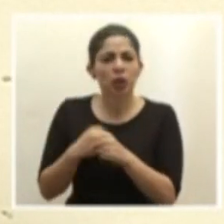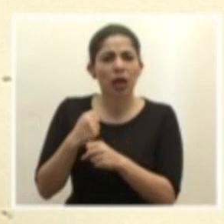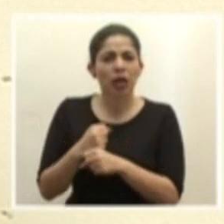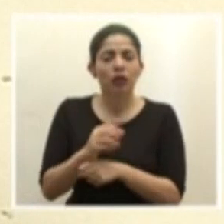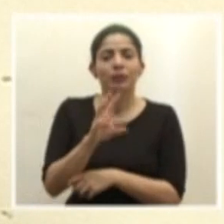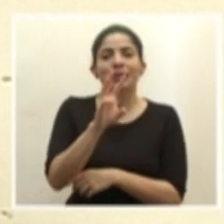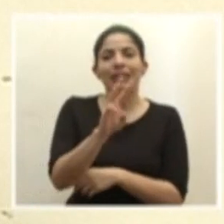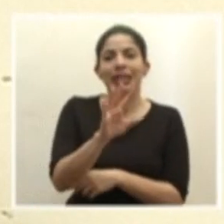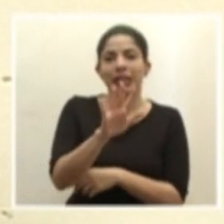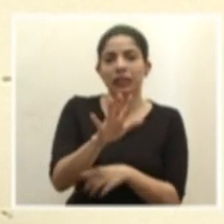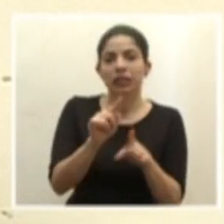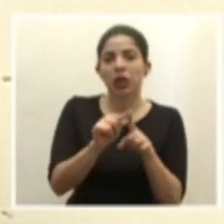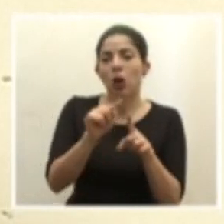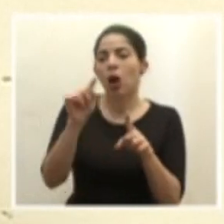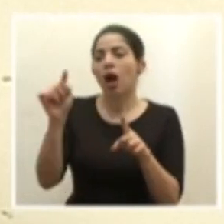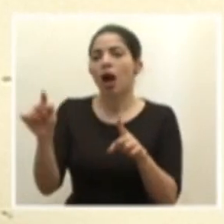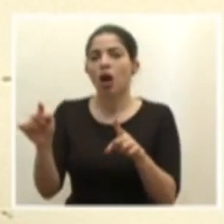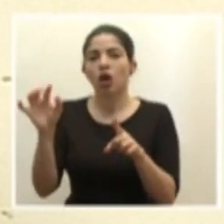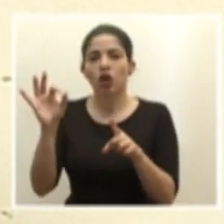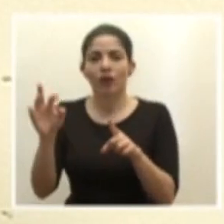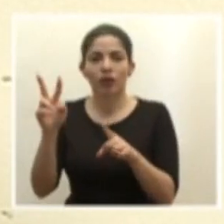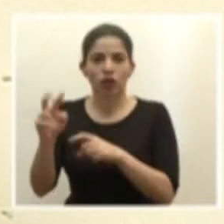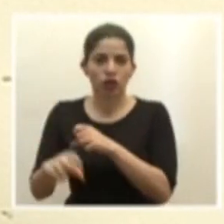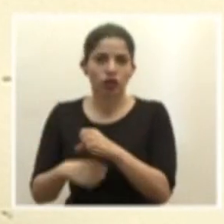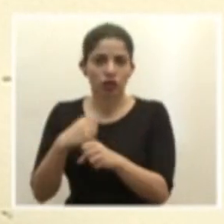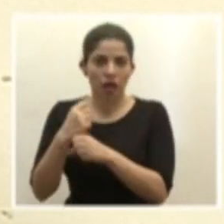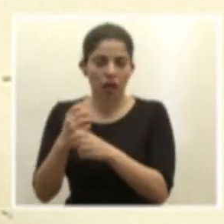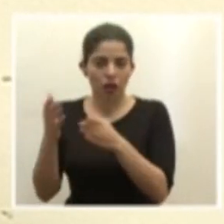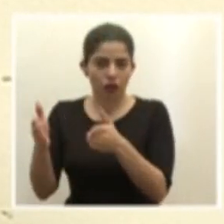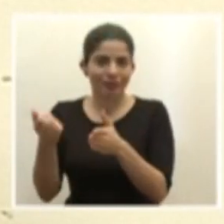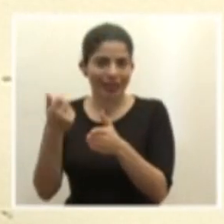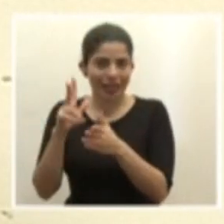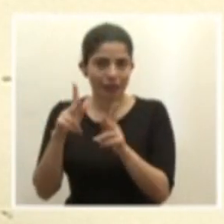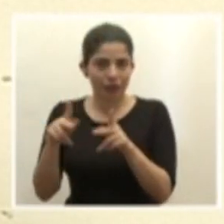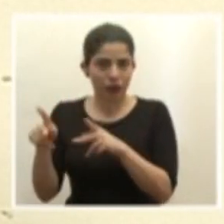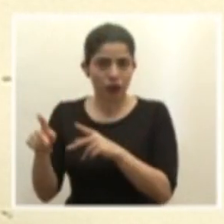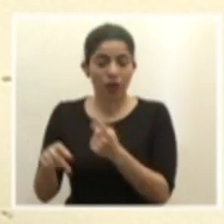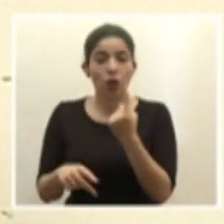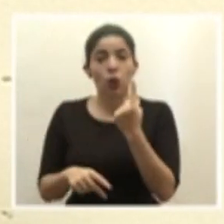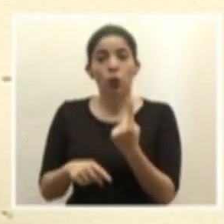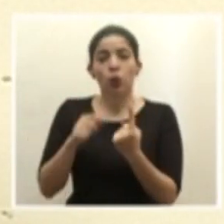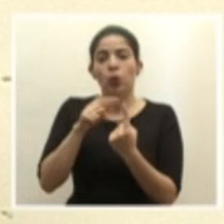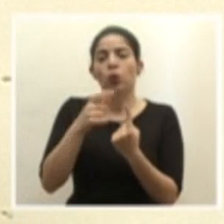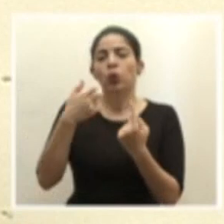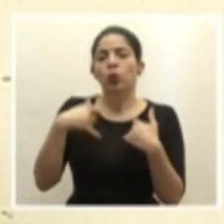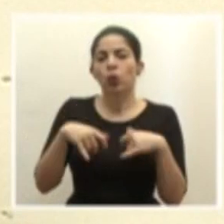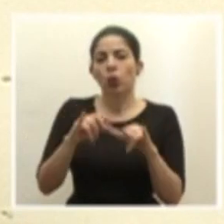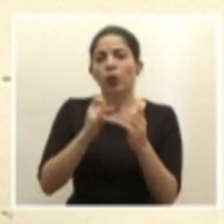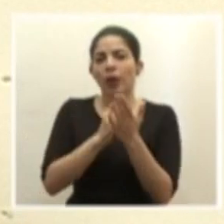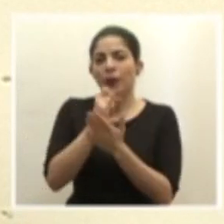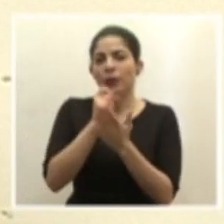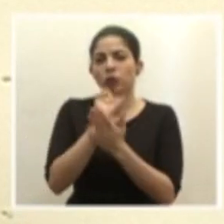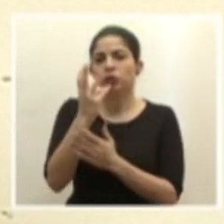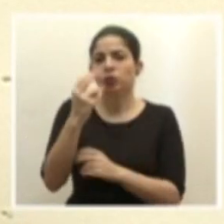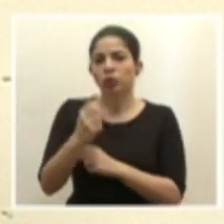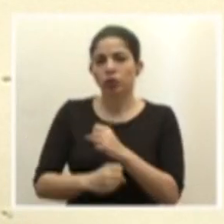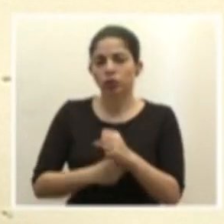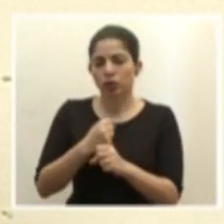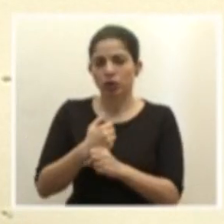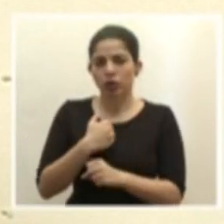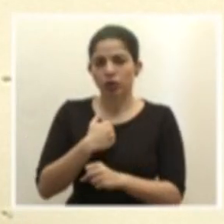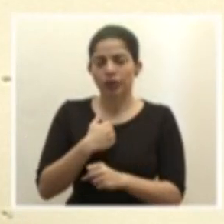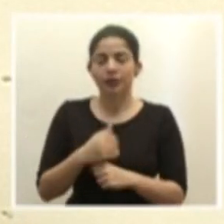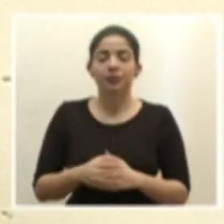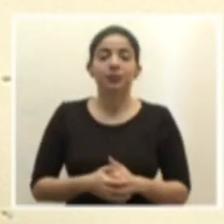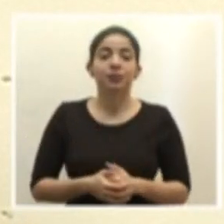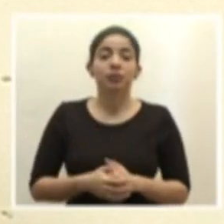los 65 hasta los 92 años, y 1 que está en investigación la edad.